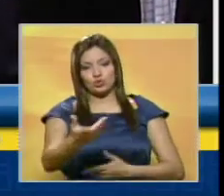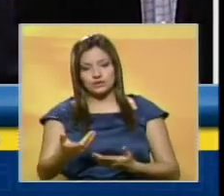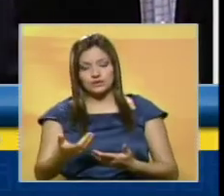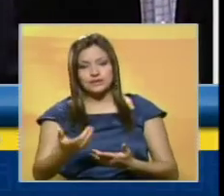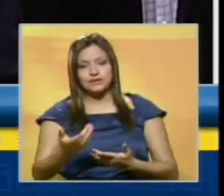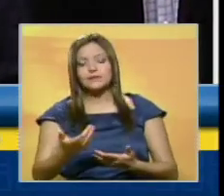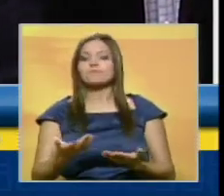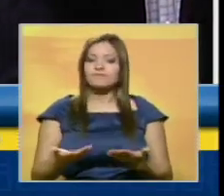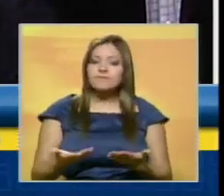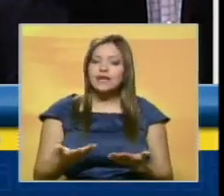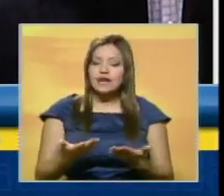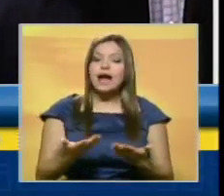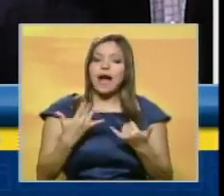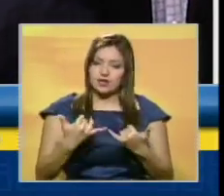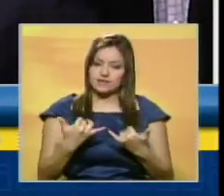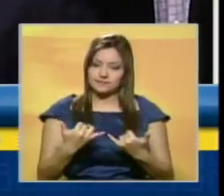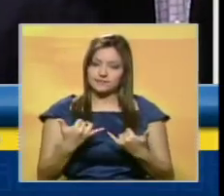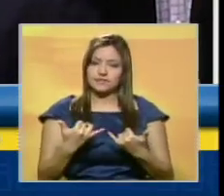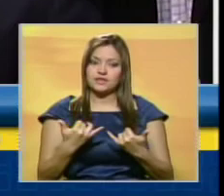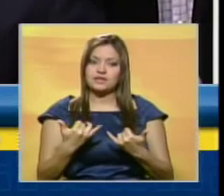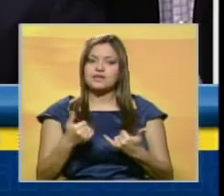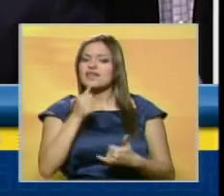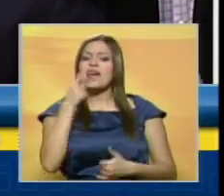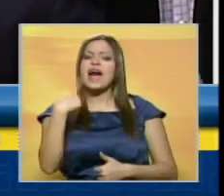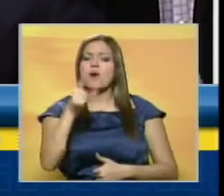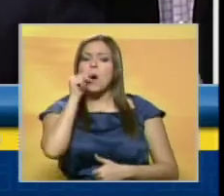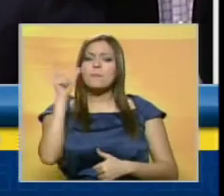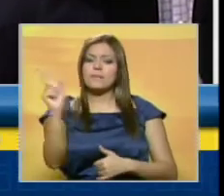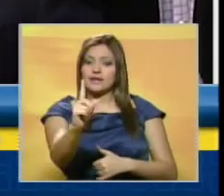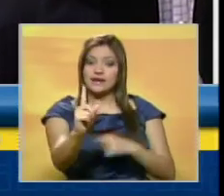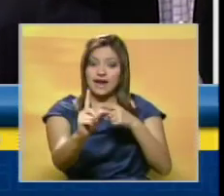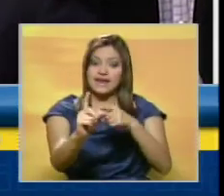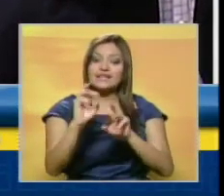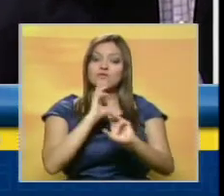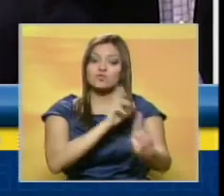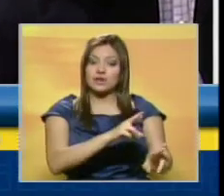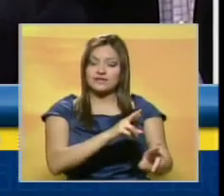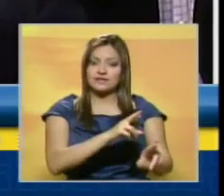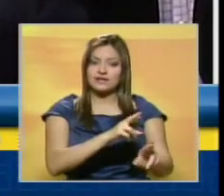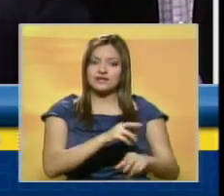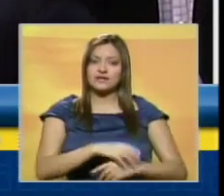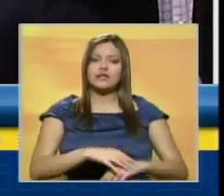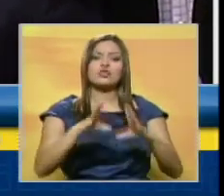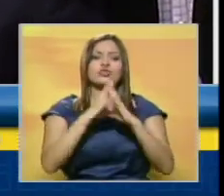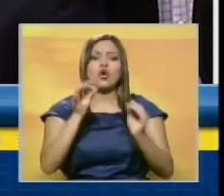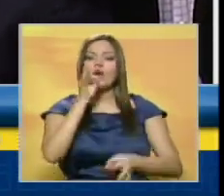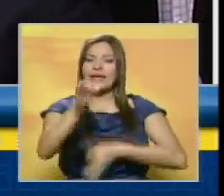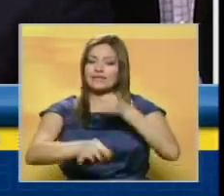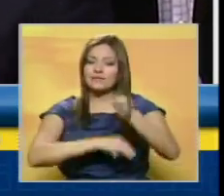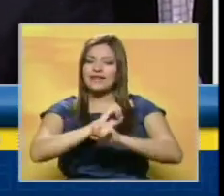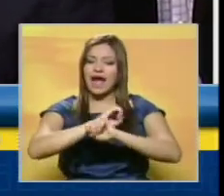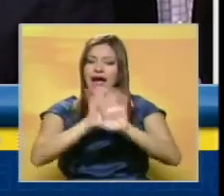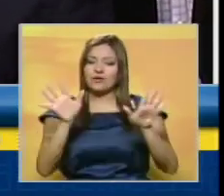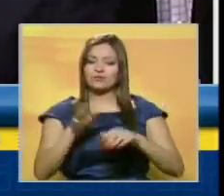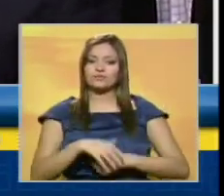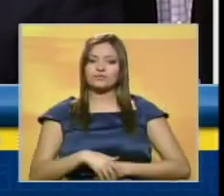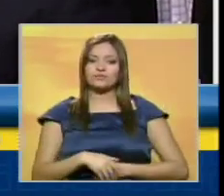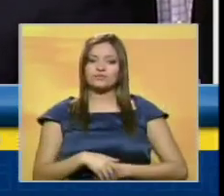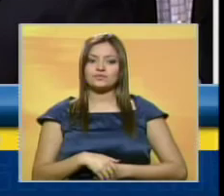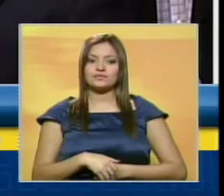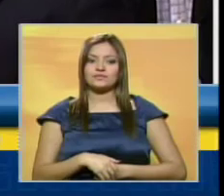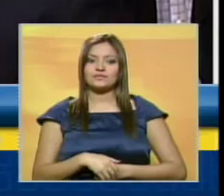en general, aquí está Juan Carlos Requesén, que va a responderte lo de la ruta con todo detalle. Bueno, estaba